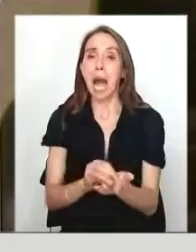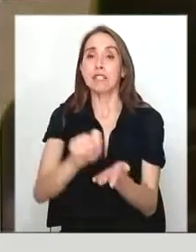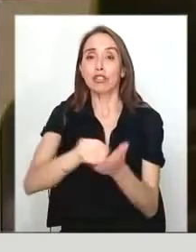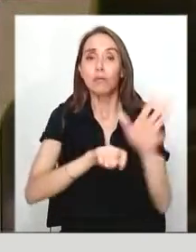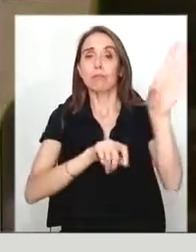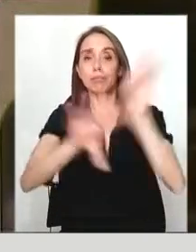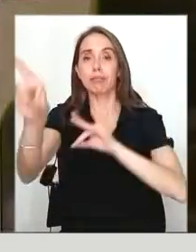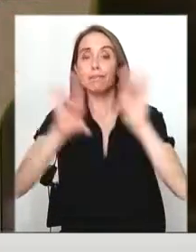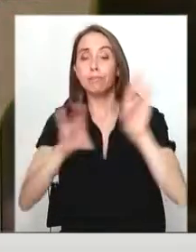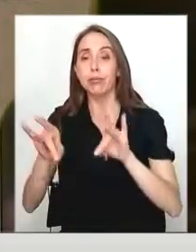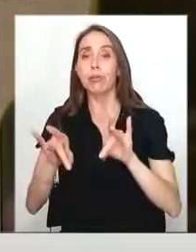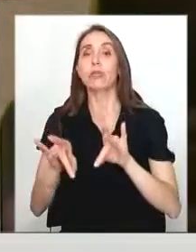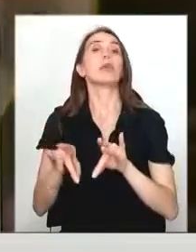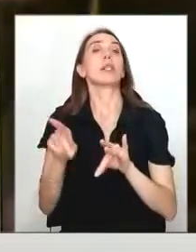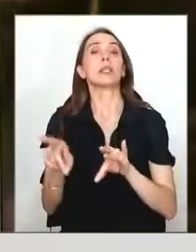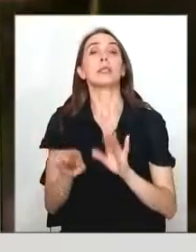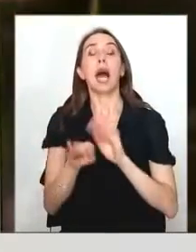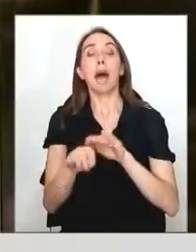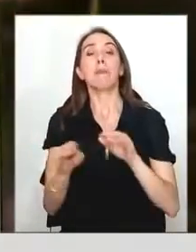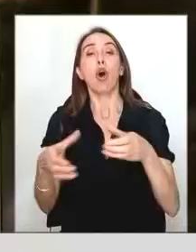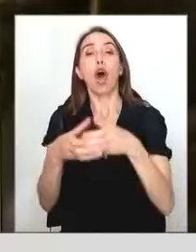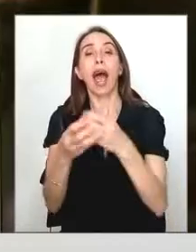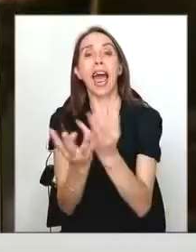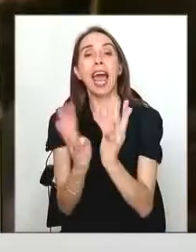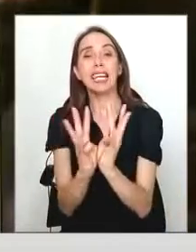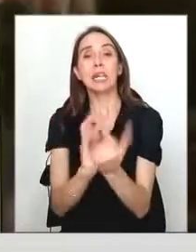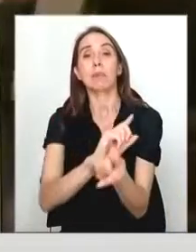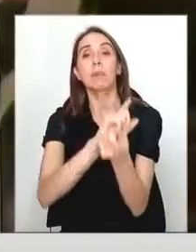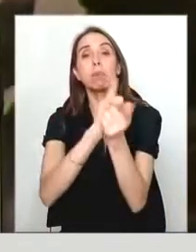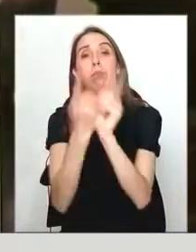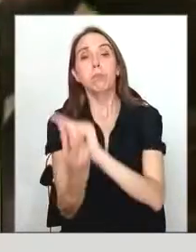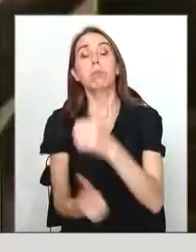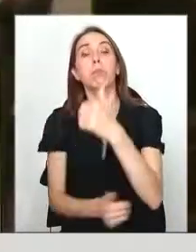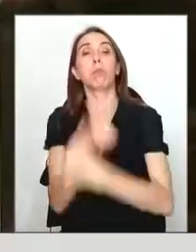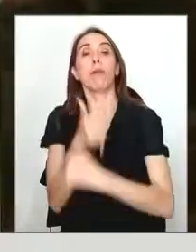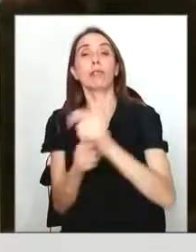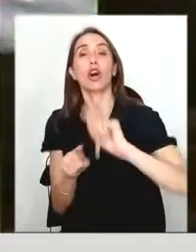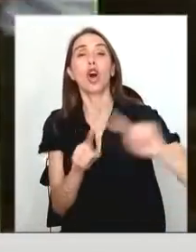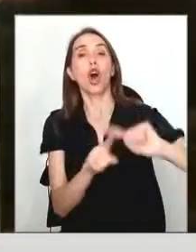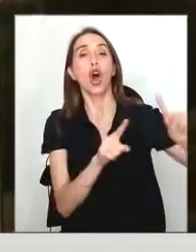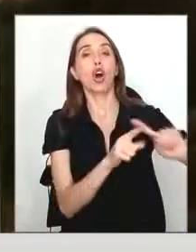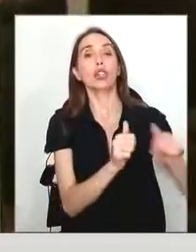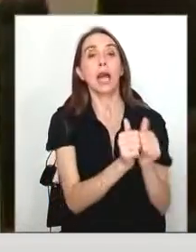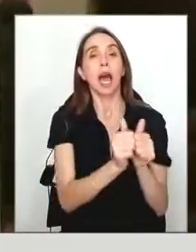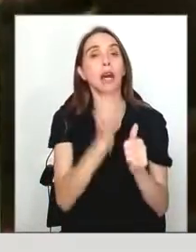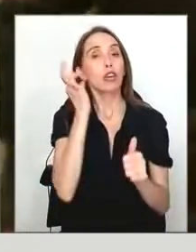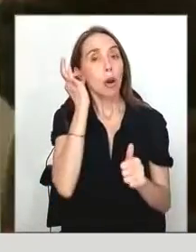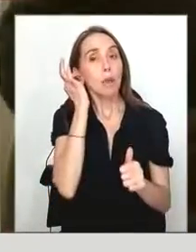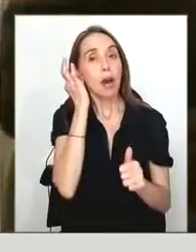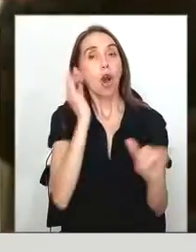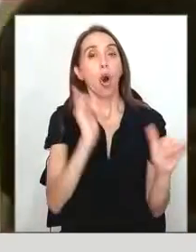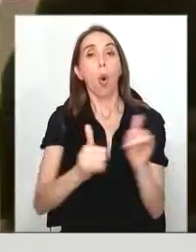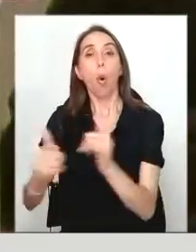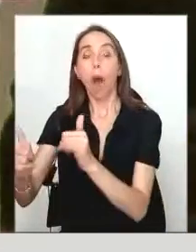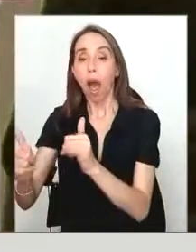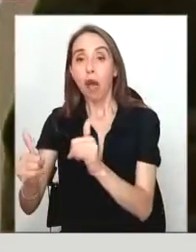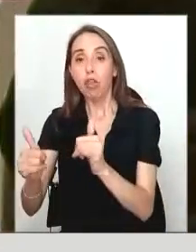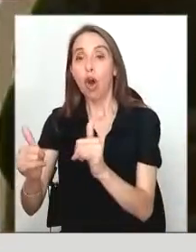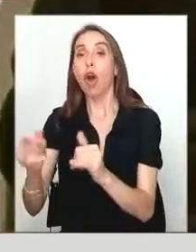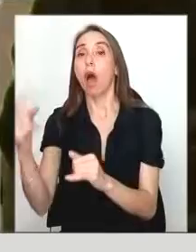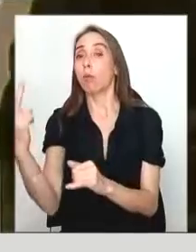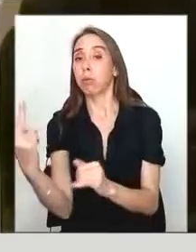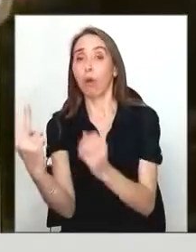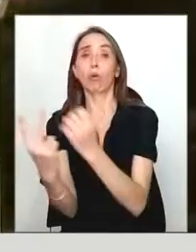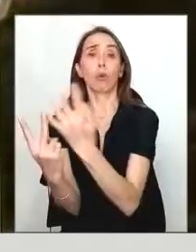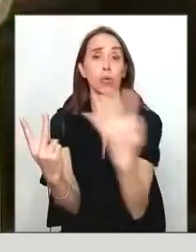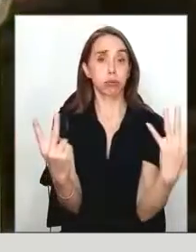el equipo realmente siga profesionalizándose y las otras compañeras de estas jugadoras también puedan tener en fondo las mismas